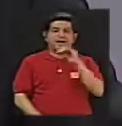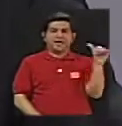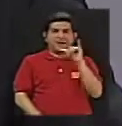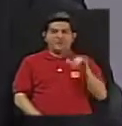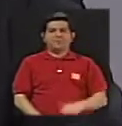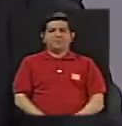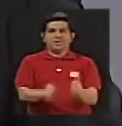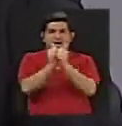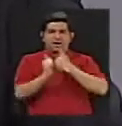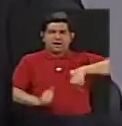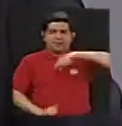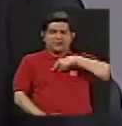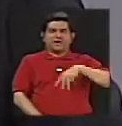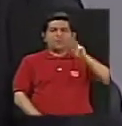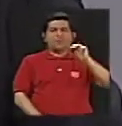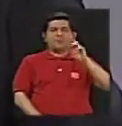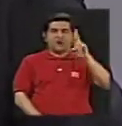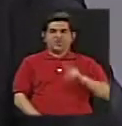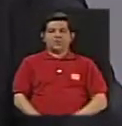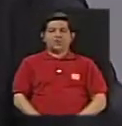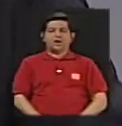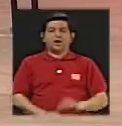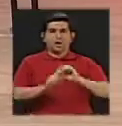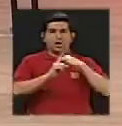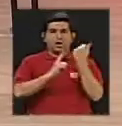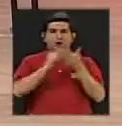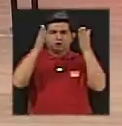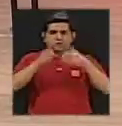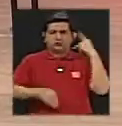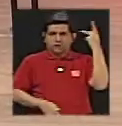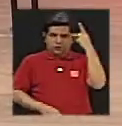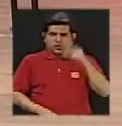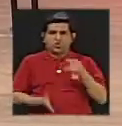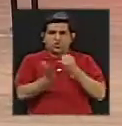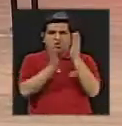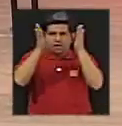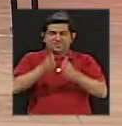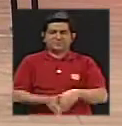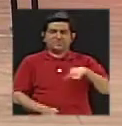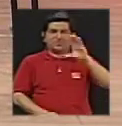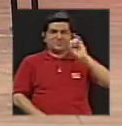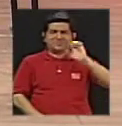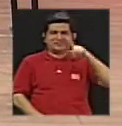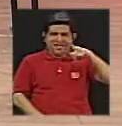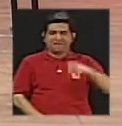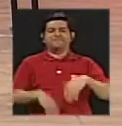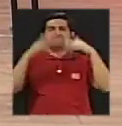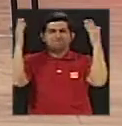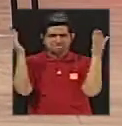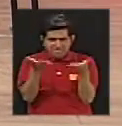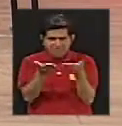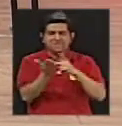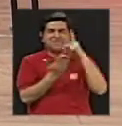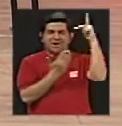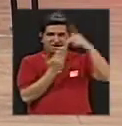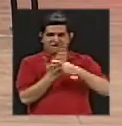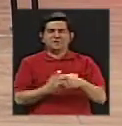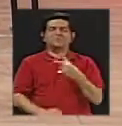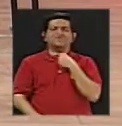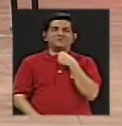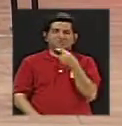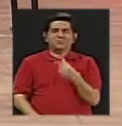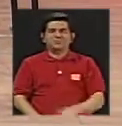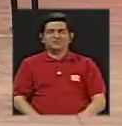nos acompaña don Manuel Rojas, sociólogo político e investigador del CIEP. Les doy la bienvenida a nuestro programa y es un gusto estar